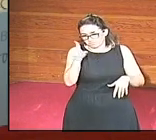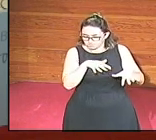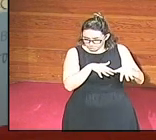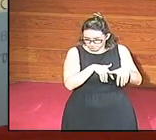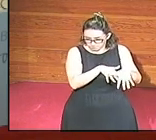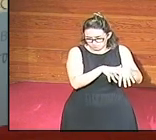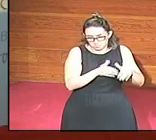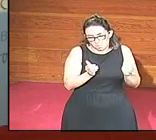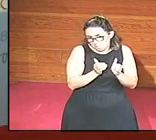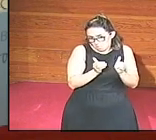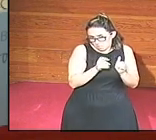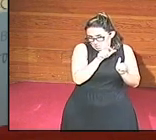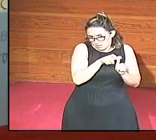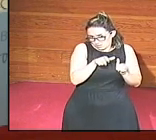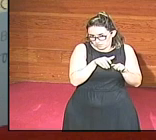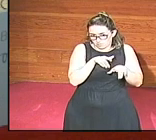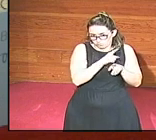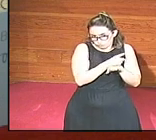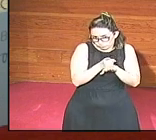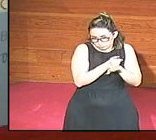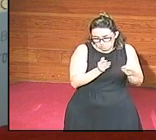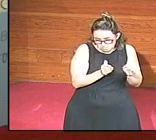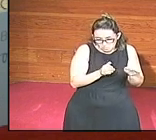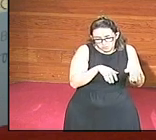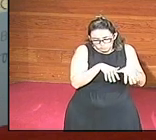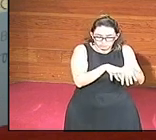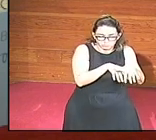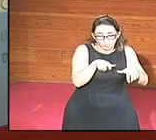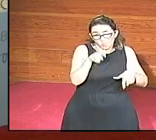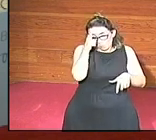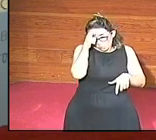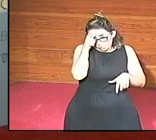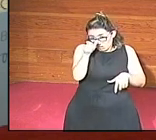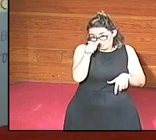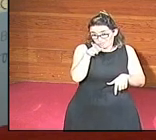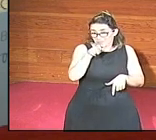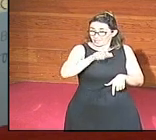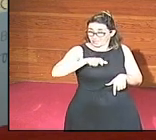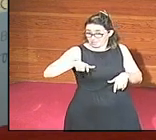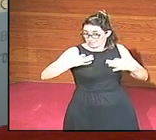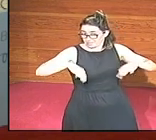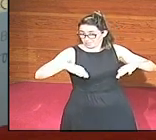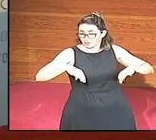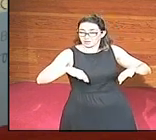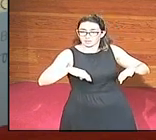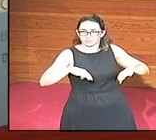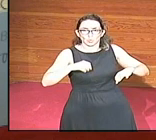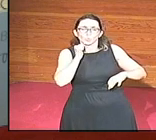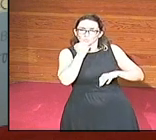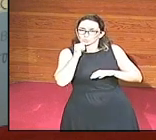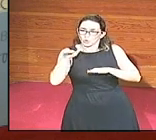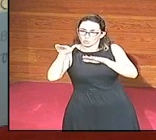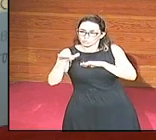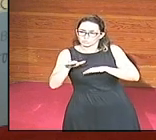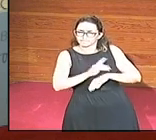de blindados pequeñita. Y en un pueblo, pues los civiles prorrusos les